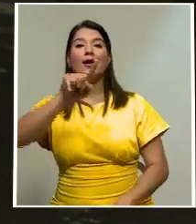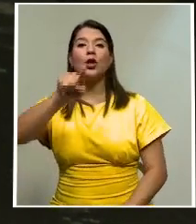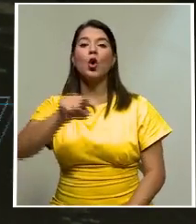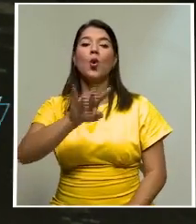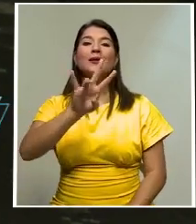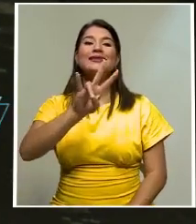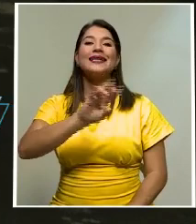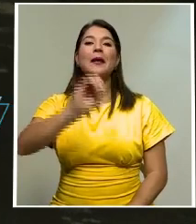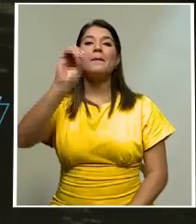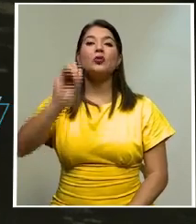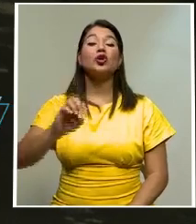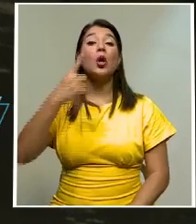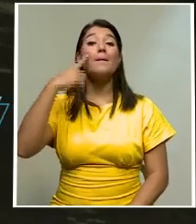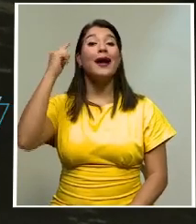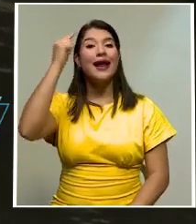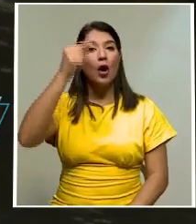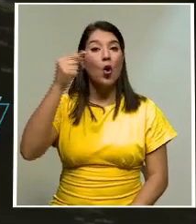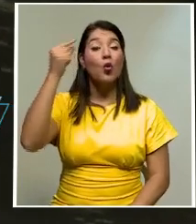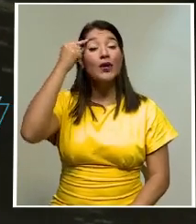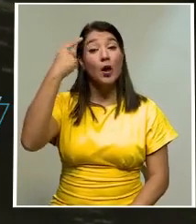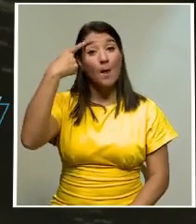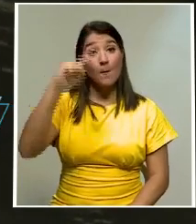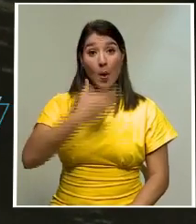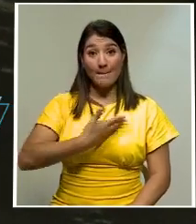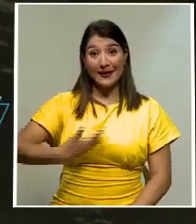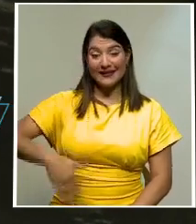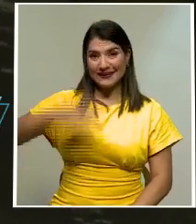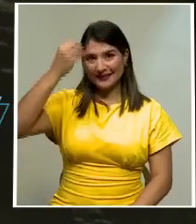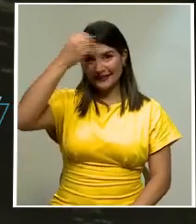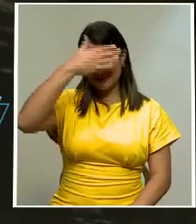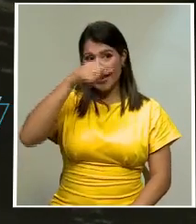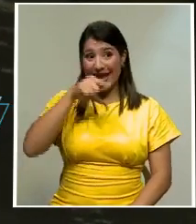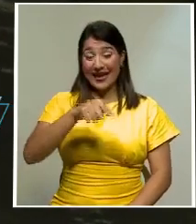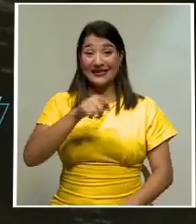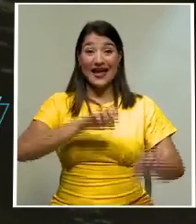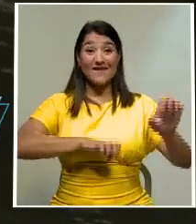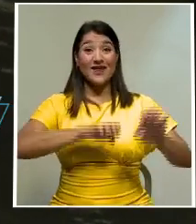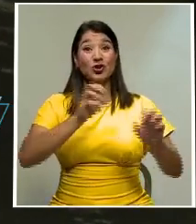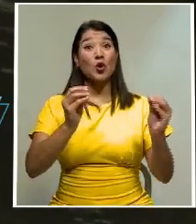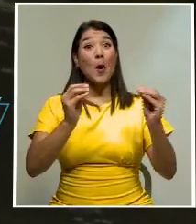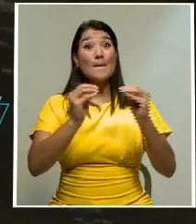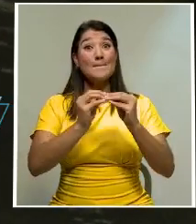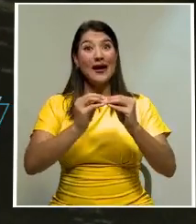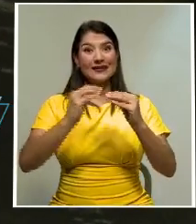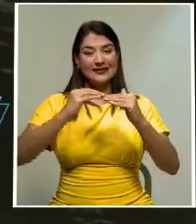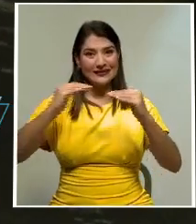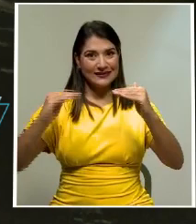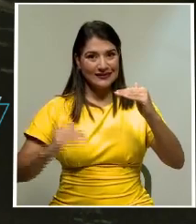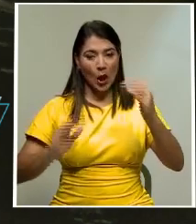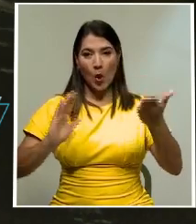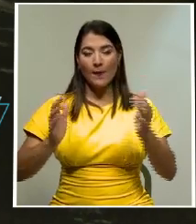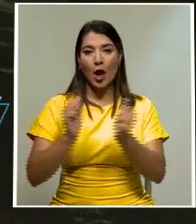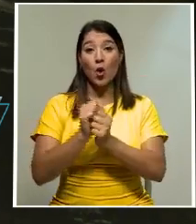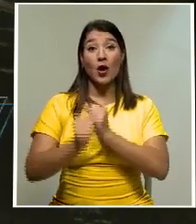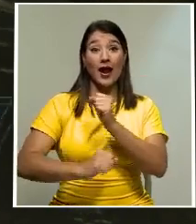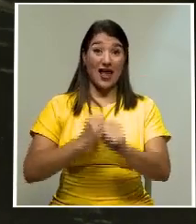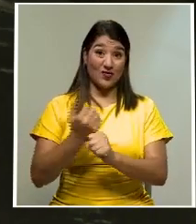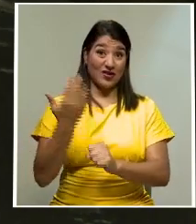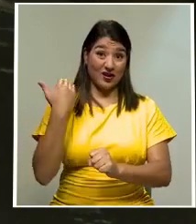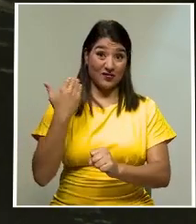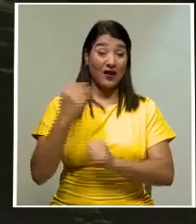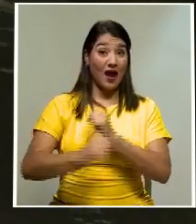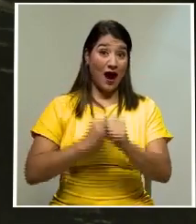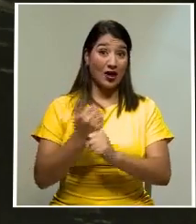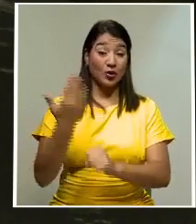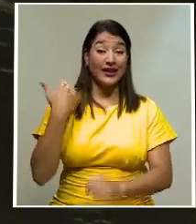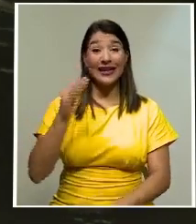4,7% al gobierno de Carlos Alvarado, una calificación aún más baja que la del año anterior, que fue de 5,3. De